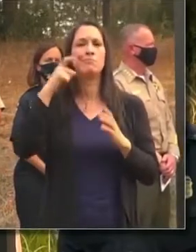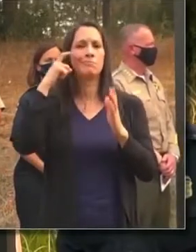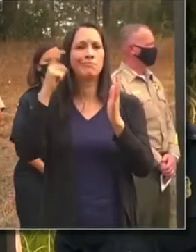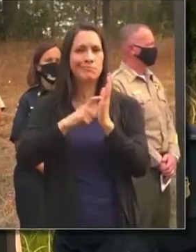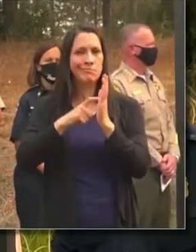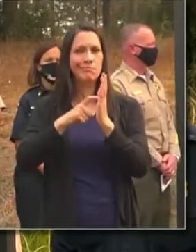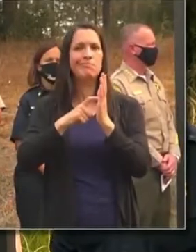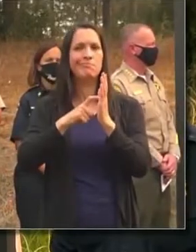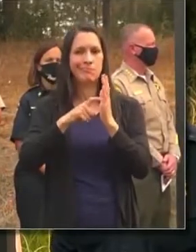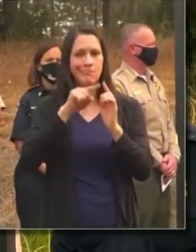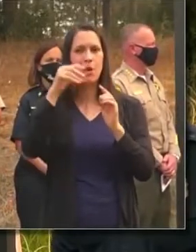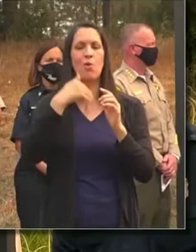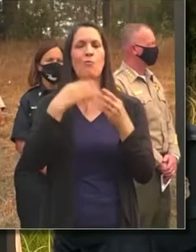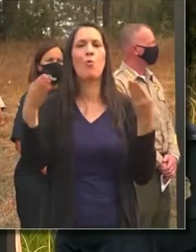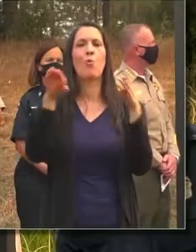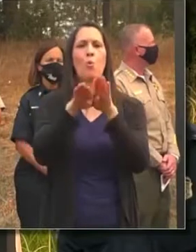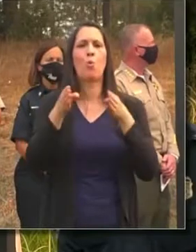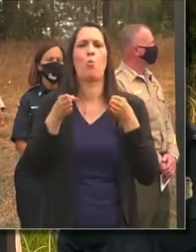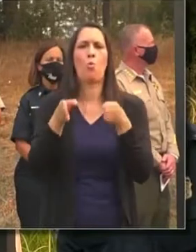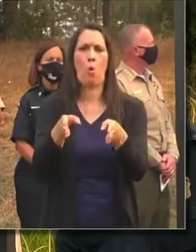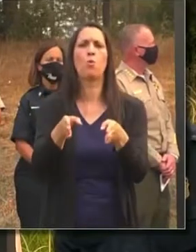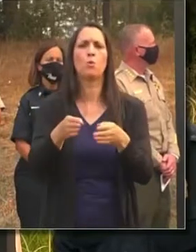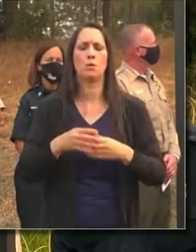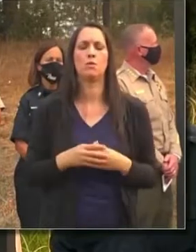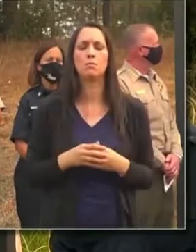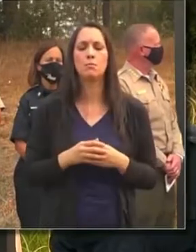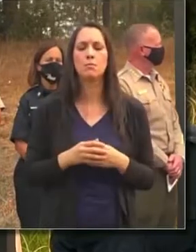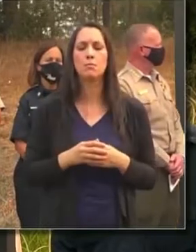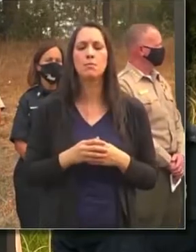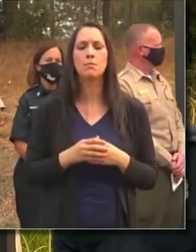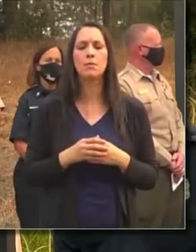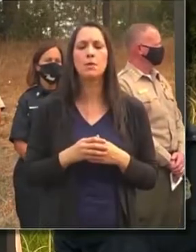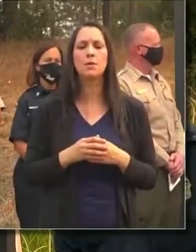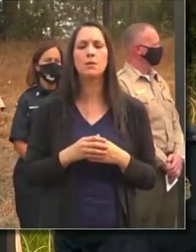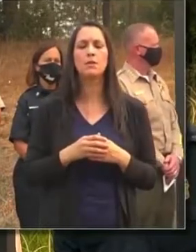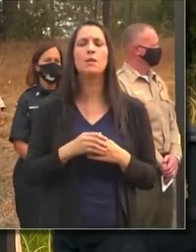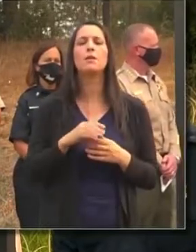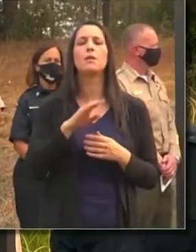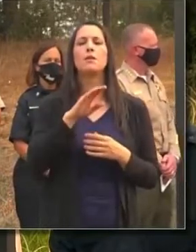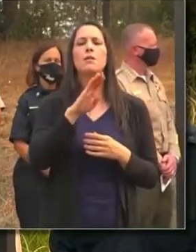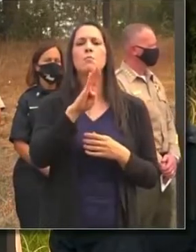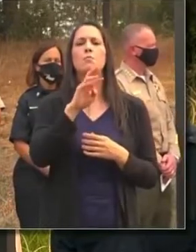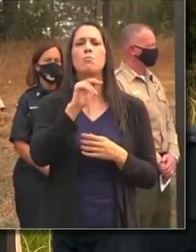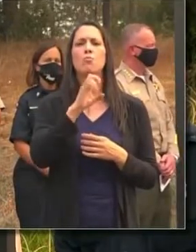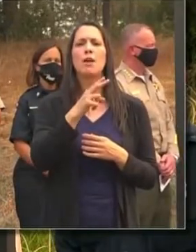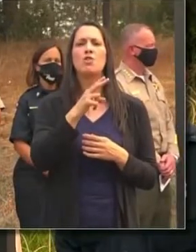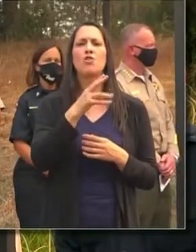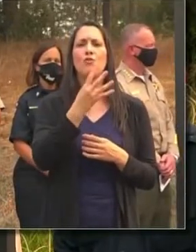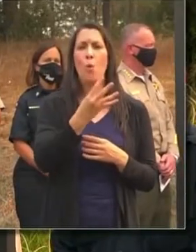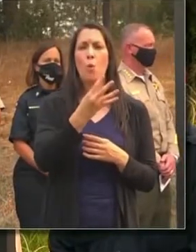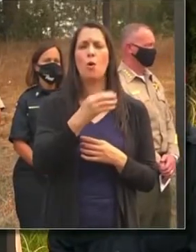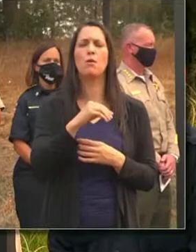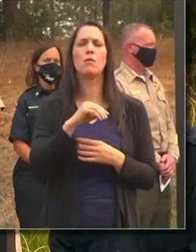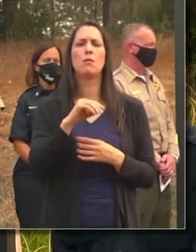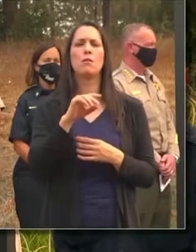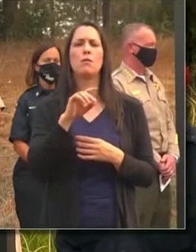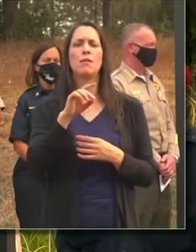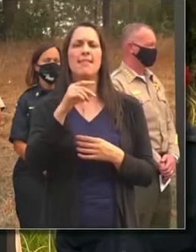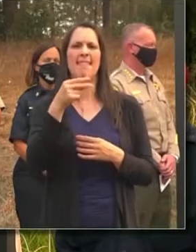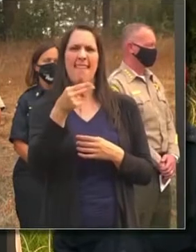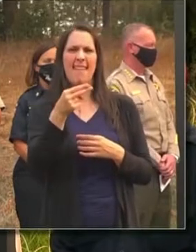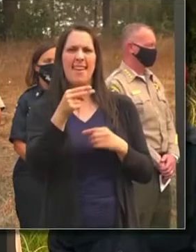allí y cierres de carreteras en esa área y en la división del hotel división la